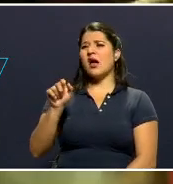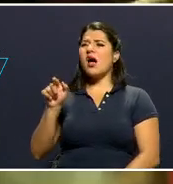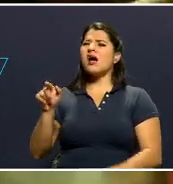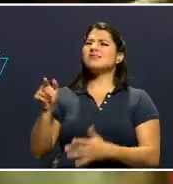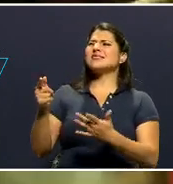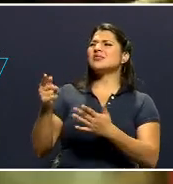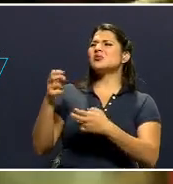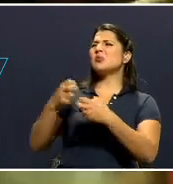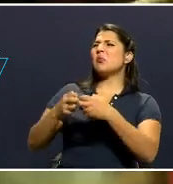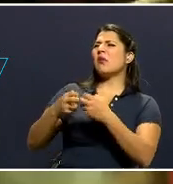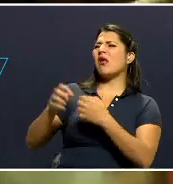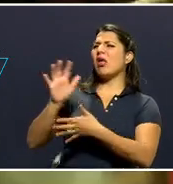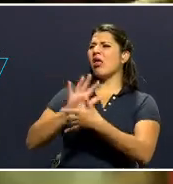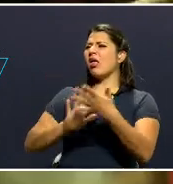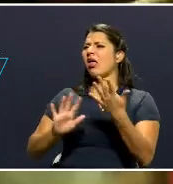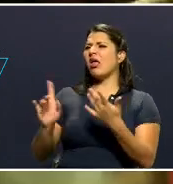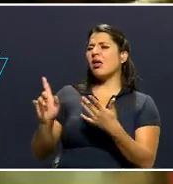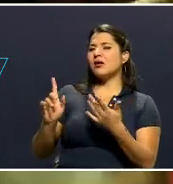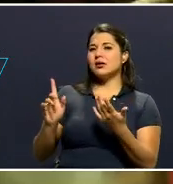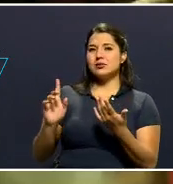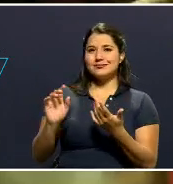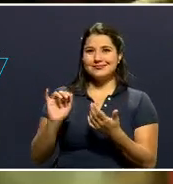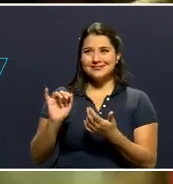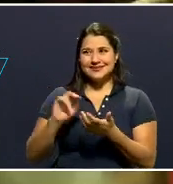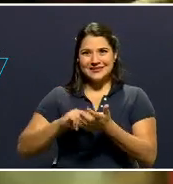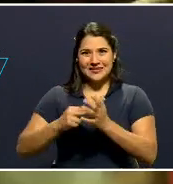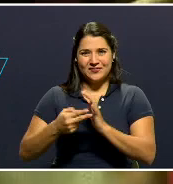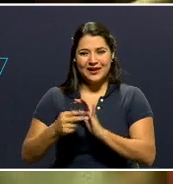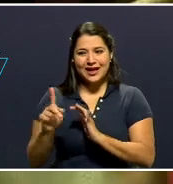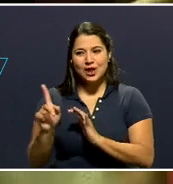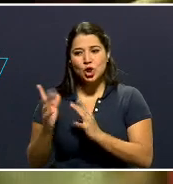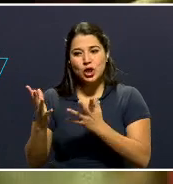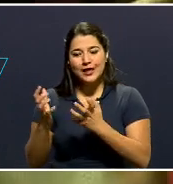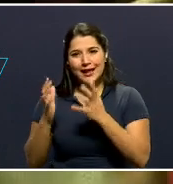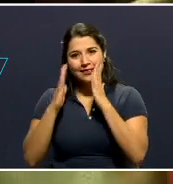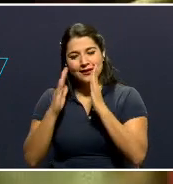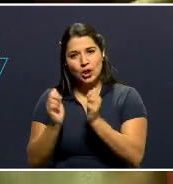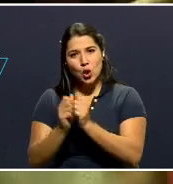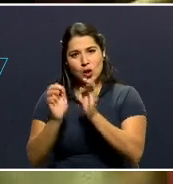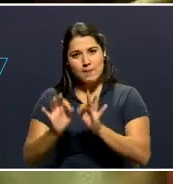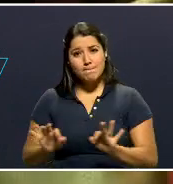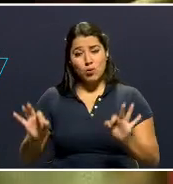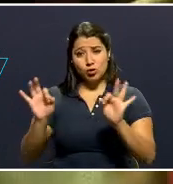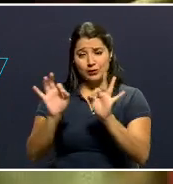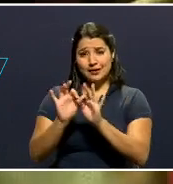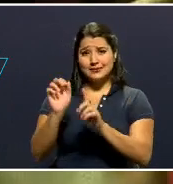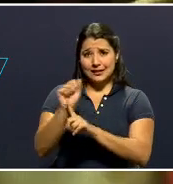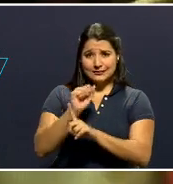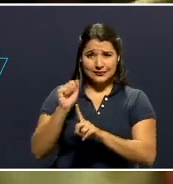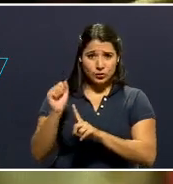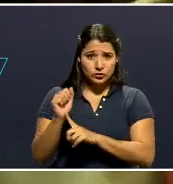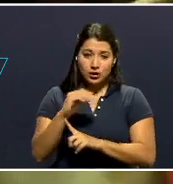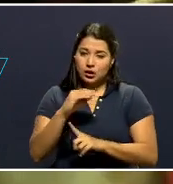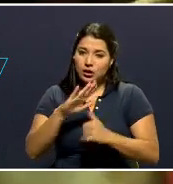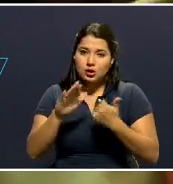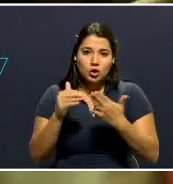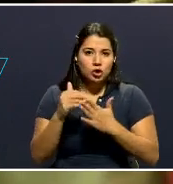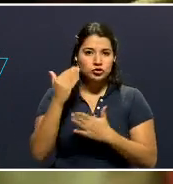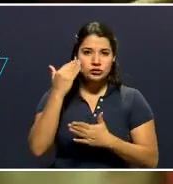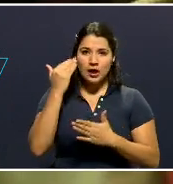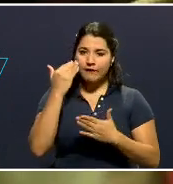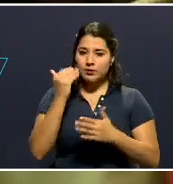¿verdad?, también lesiona de alguna manera, minimiza la situación que se estaba viviendo, en la que todos coincidimos que es un error